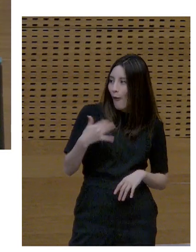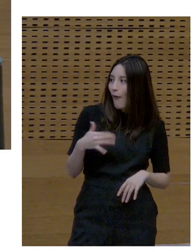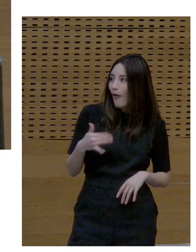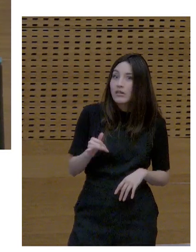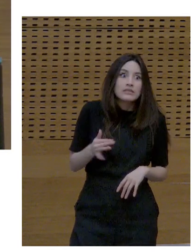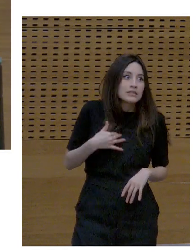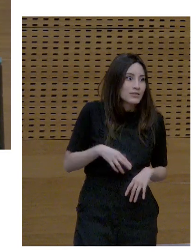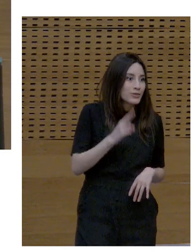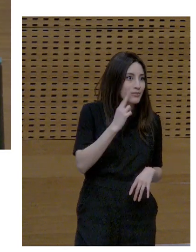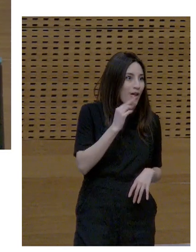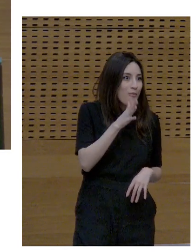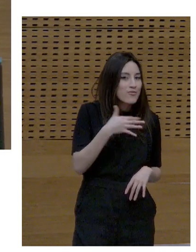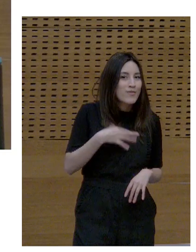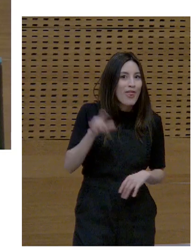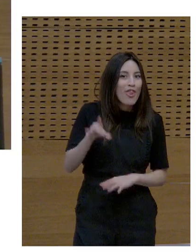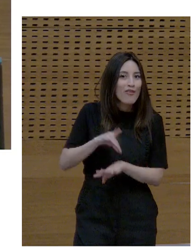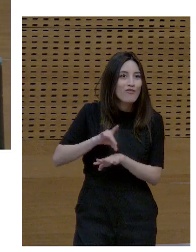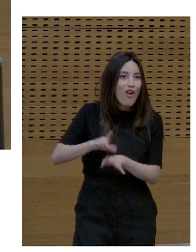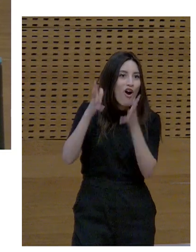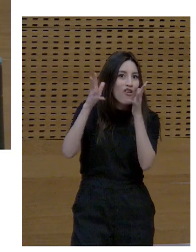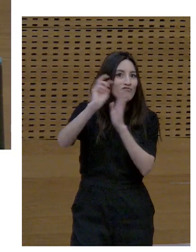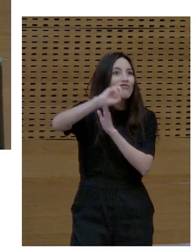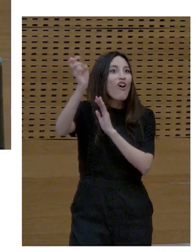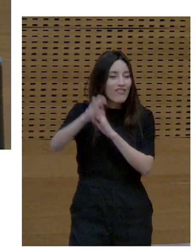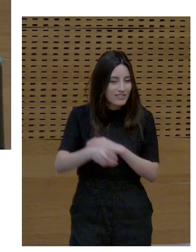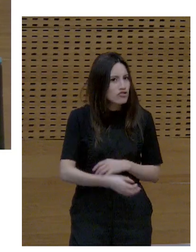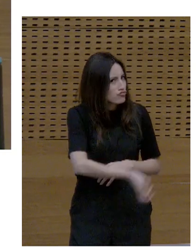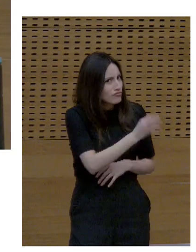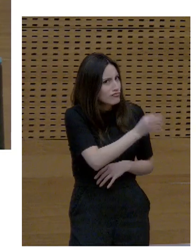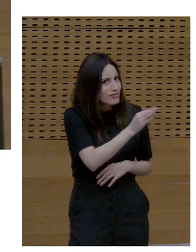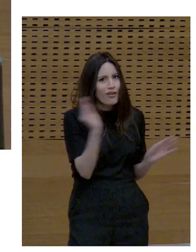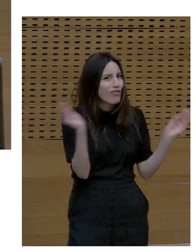otra cosa. No, es que me ha hecho gracia cuando lo has dicho, porque dieta mediterránea. Y además dijo,